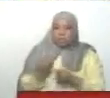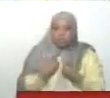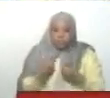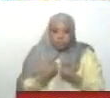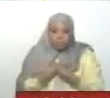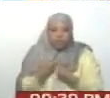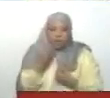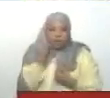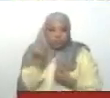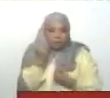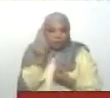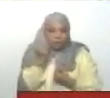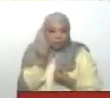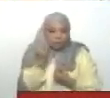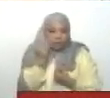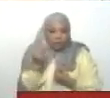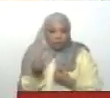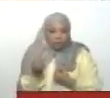vivencia, con esa